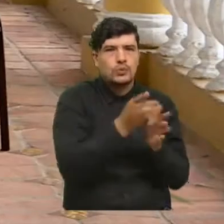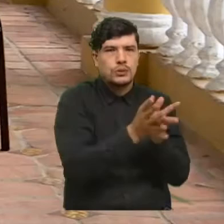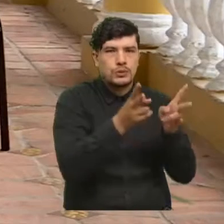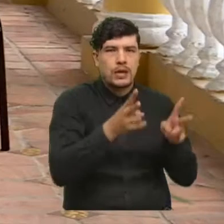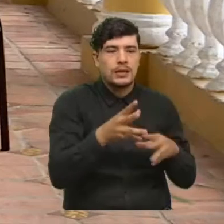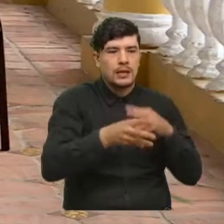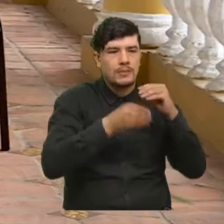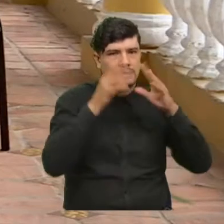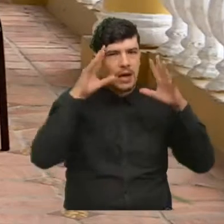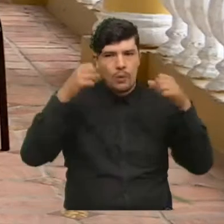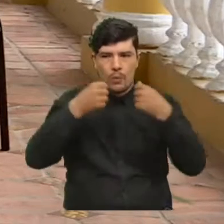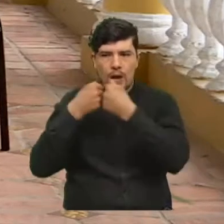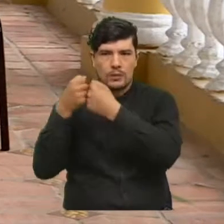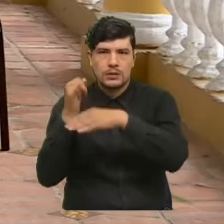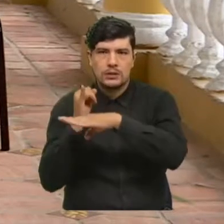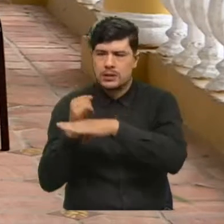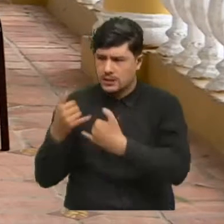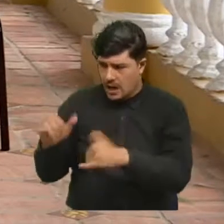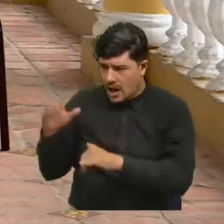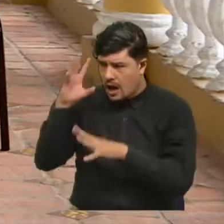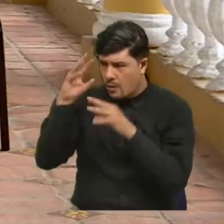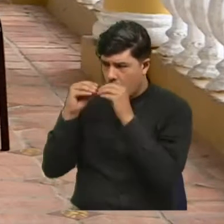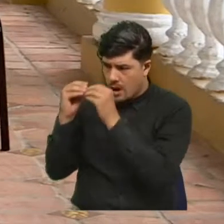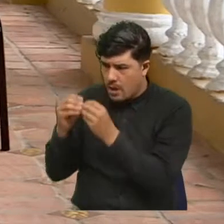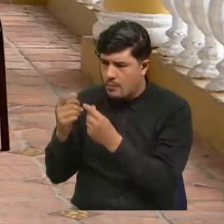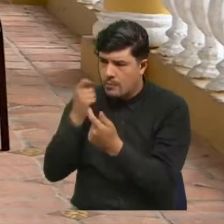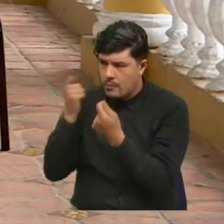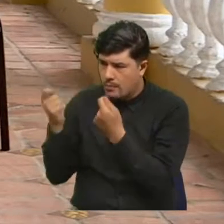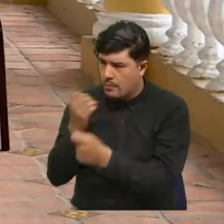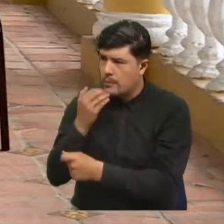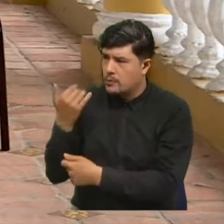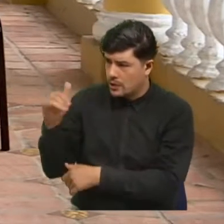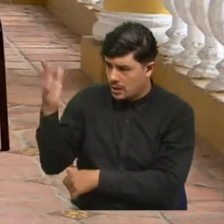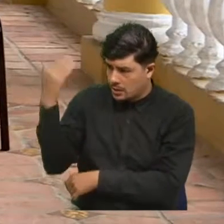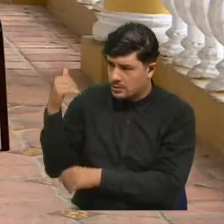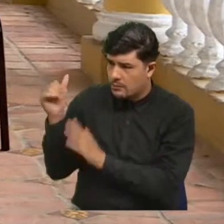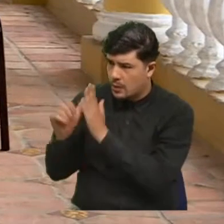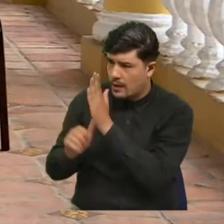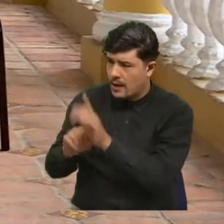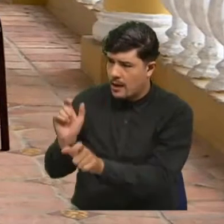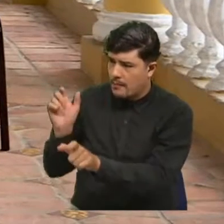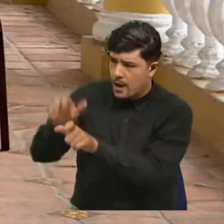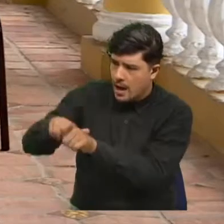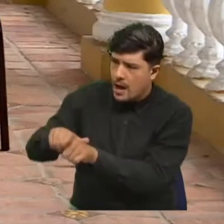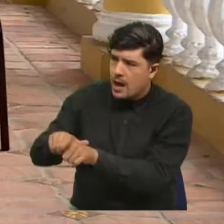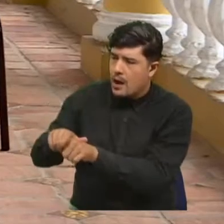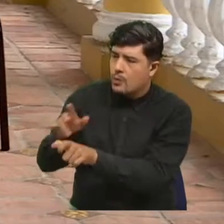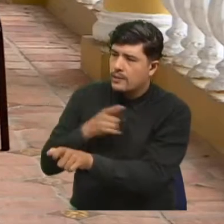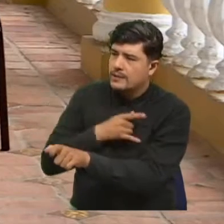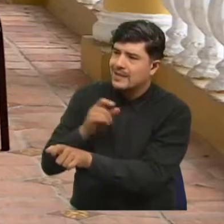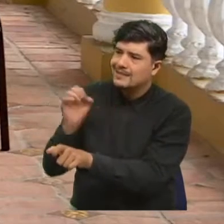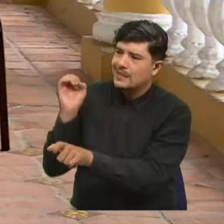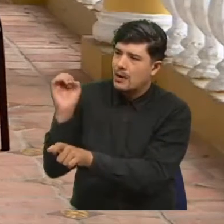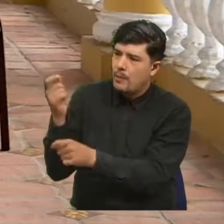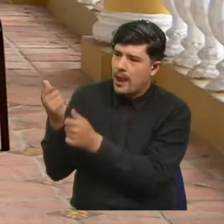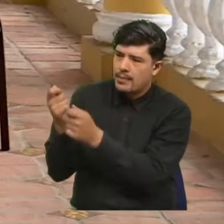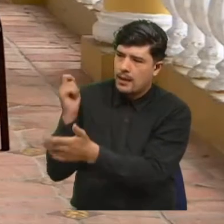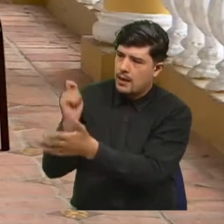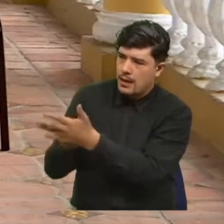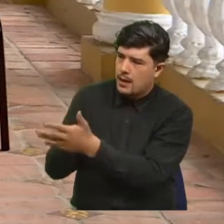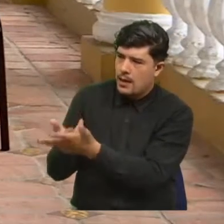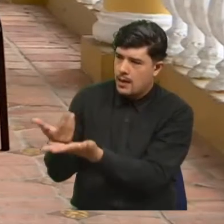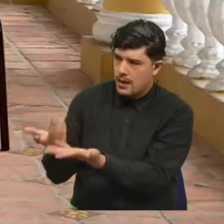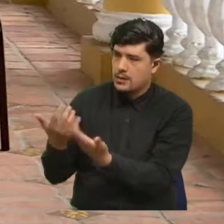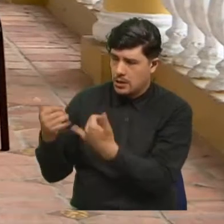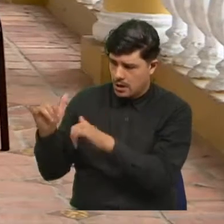instituciones pero eso ya se viene manejando o sea por ejemplo de matrícula cero ya se tenía en el departamento de santander la matrícula cero desde el año pasado nosotros